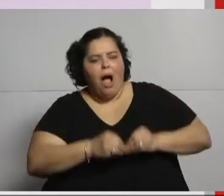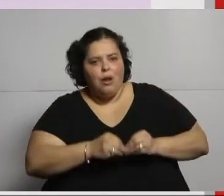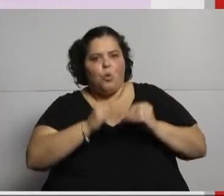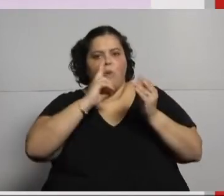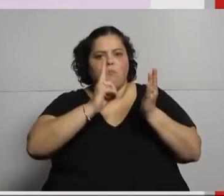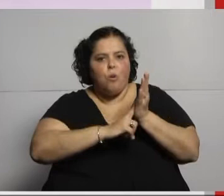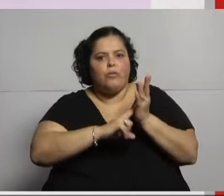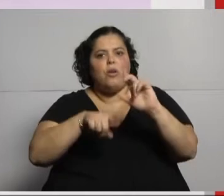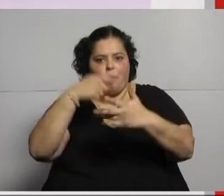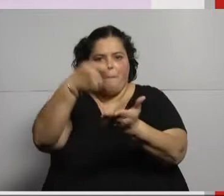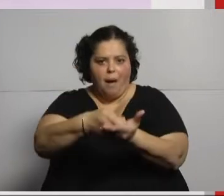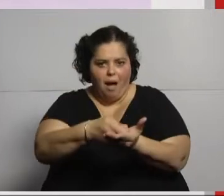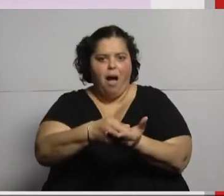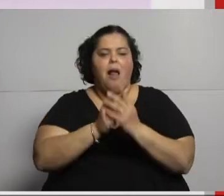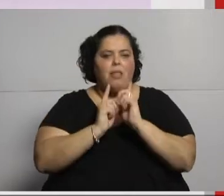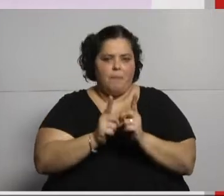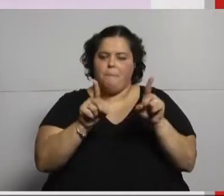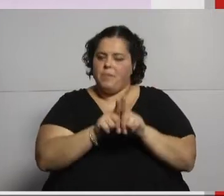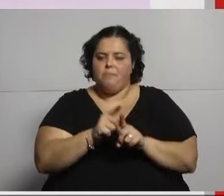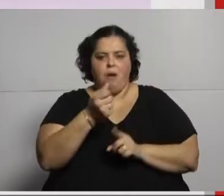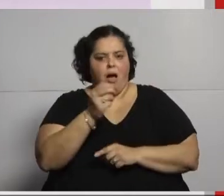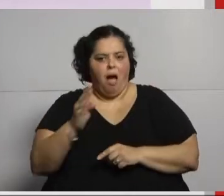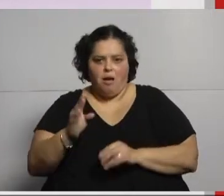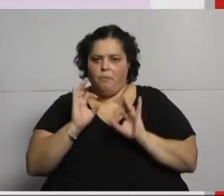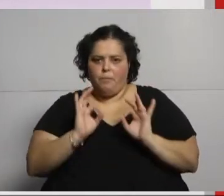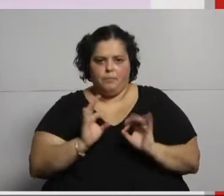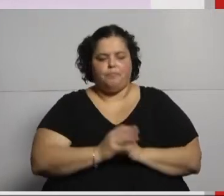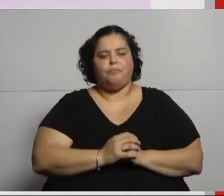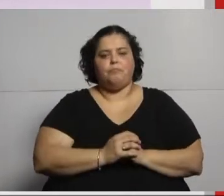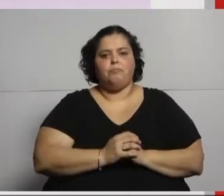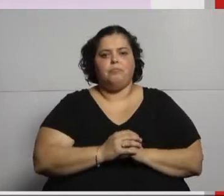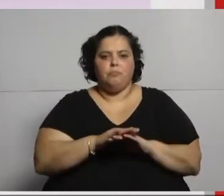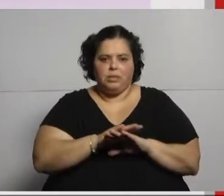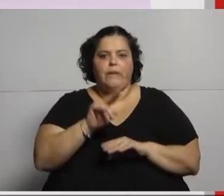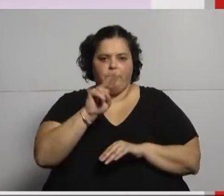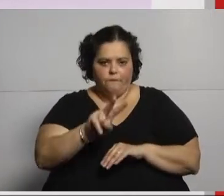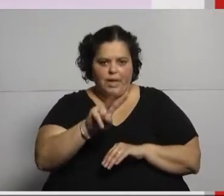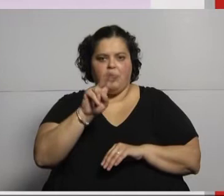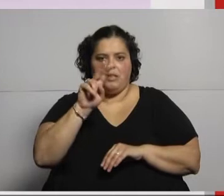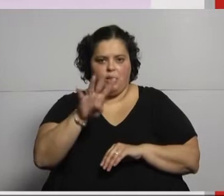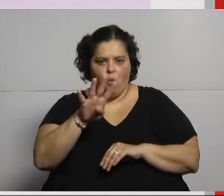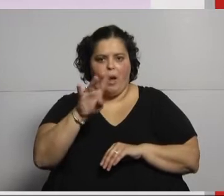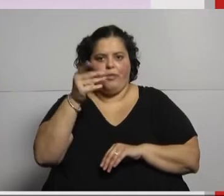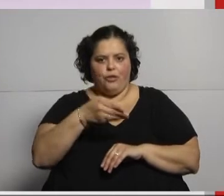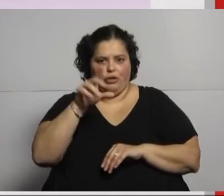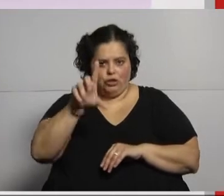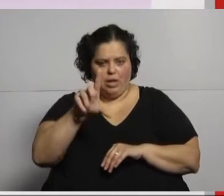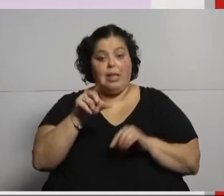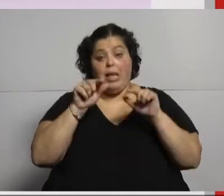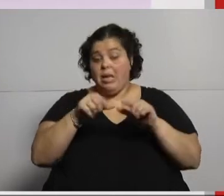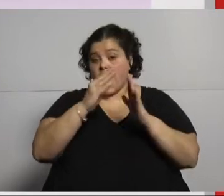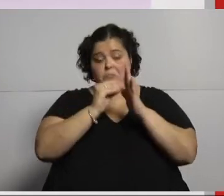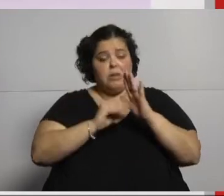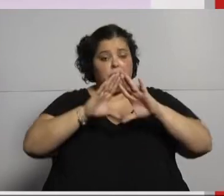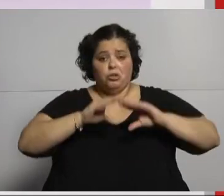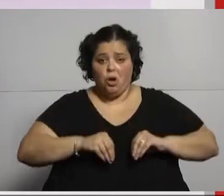reitero, a través de una única aplicación integral que es esta plataforma Go 24/7 y cuyos datos en general y en todos los ámbitos han